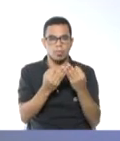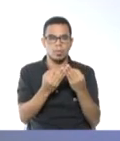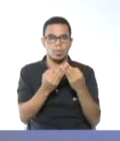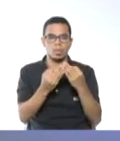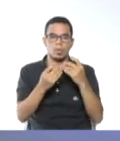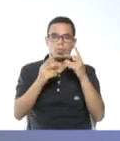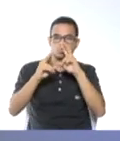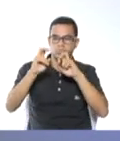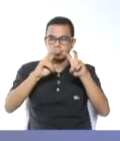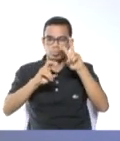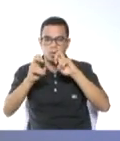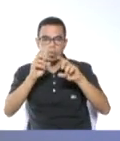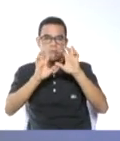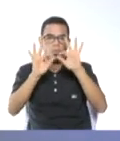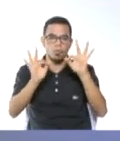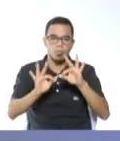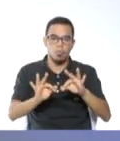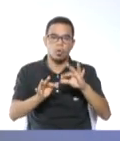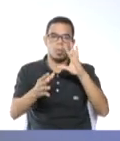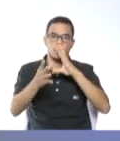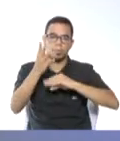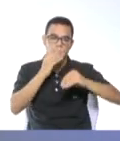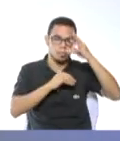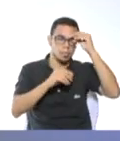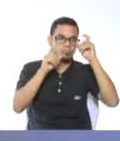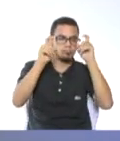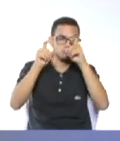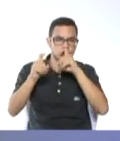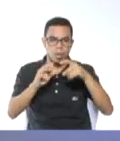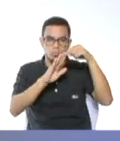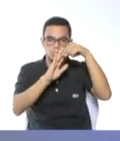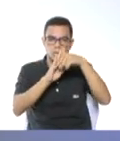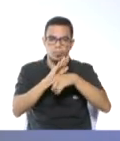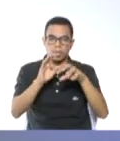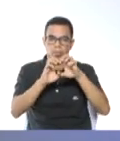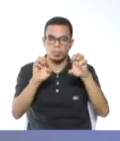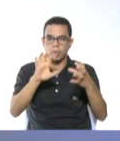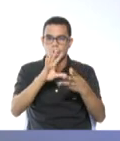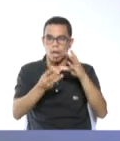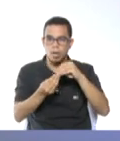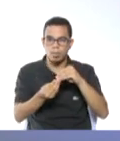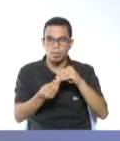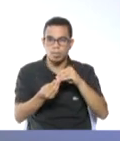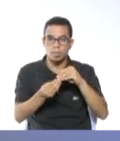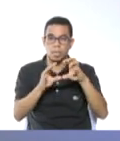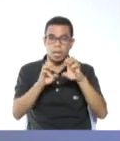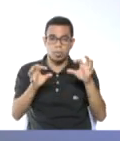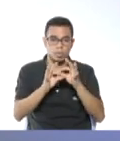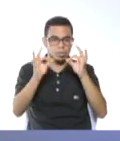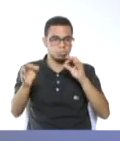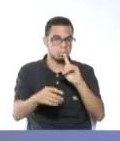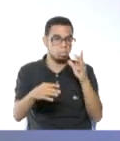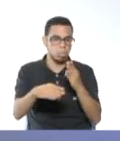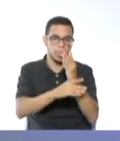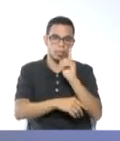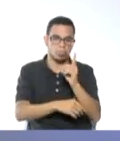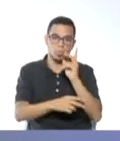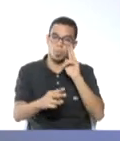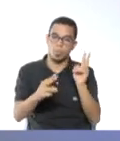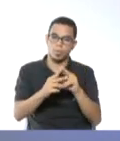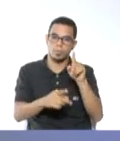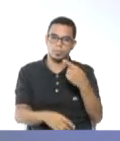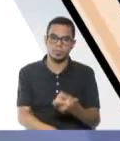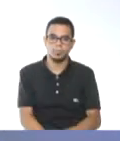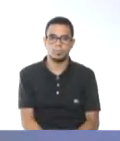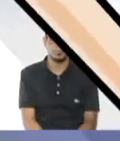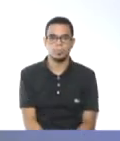estrategias didácticas desde el ámbito tecnológico para seguir profundizando la transformación pedagógica. La educación a distancia no se detiene. Hasta la